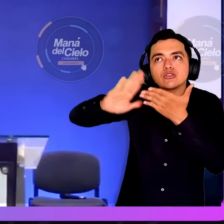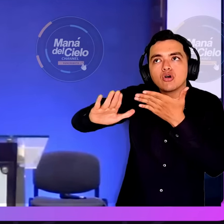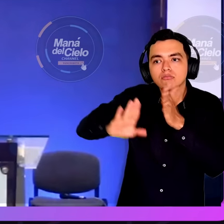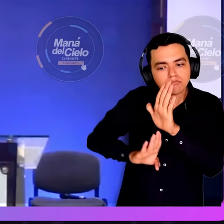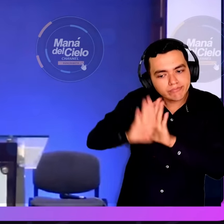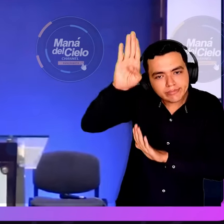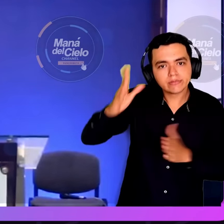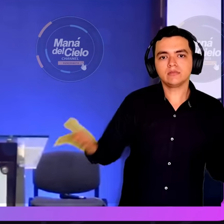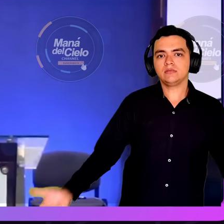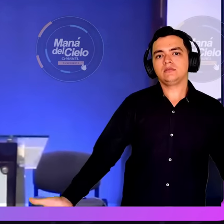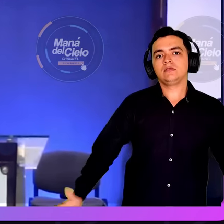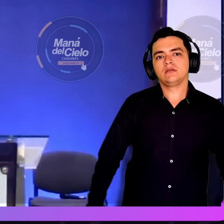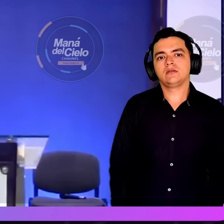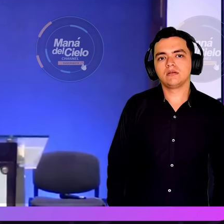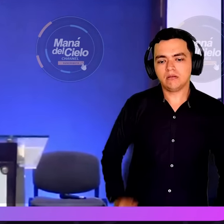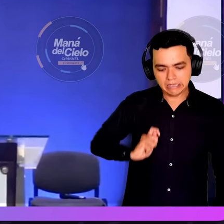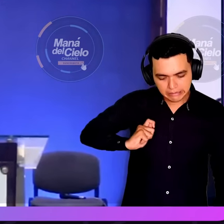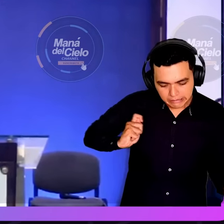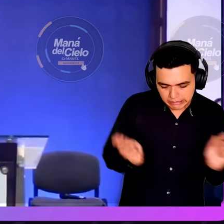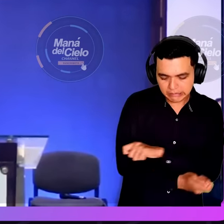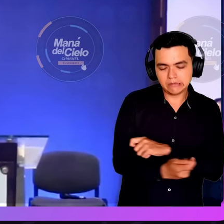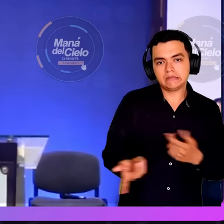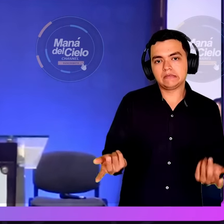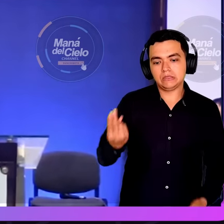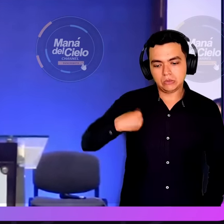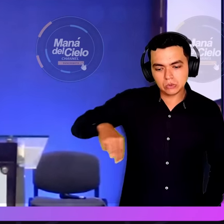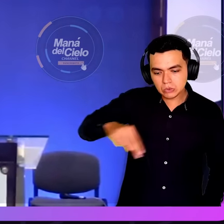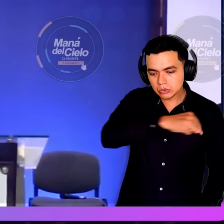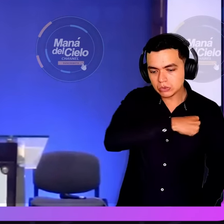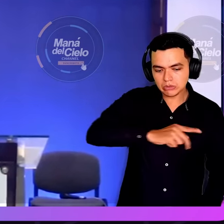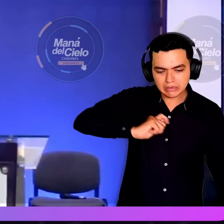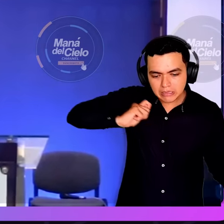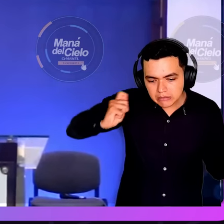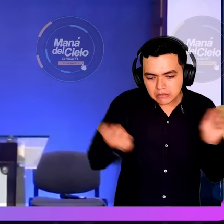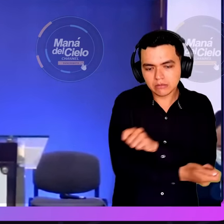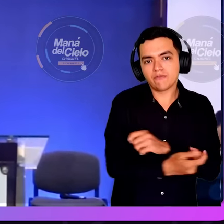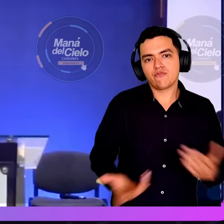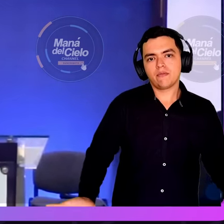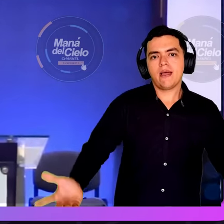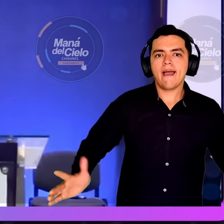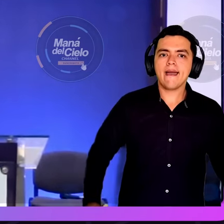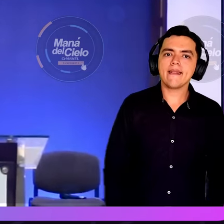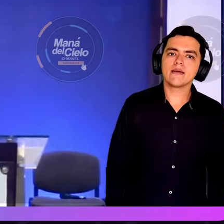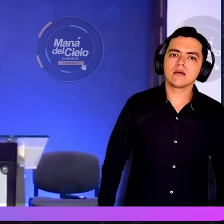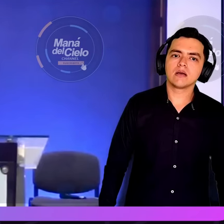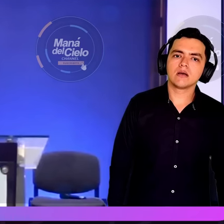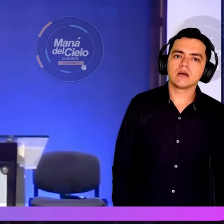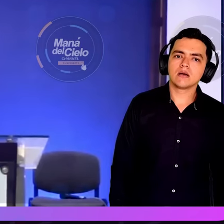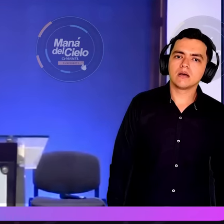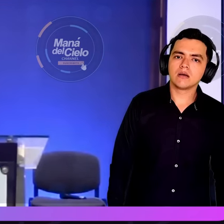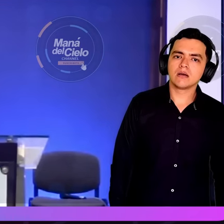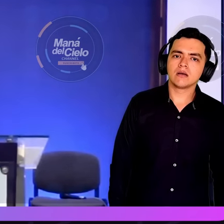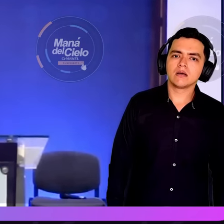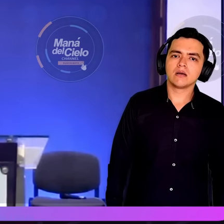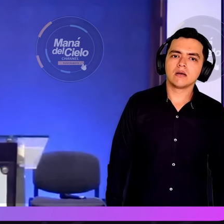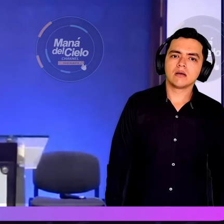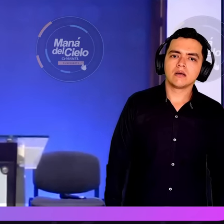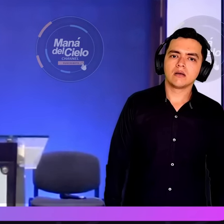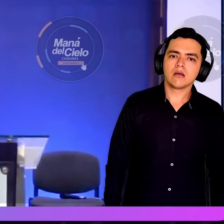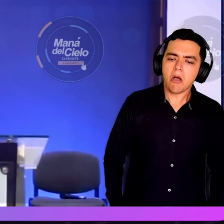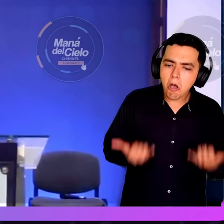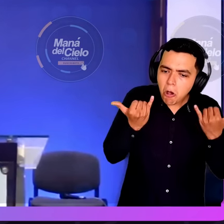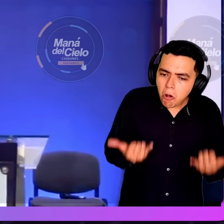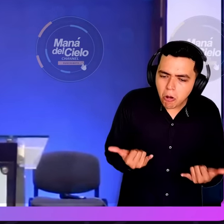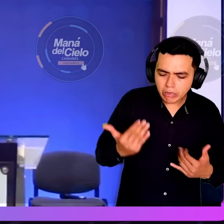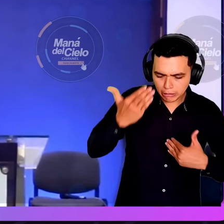salgamos con el cambio que necesitamos. No es el tiempo de perder el tiempo, no es el tiempo de perdernos en bobadas, no es el tiempo de estar enredándonos en lo